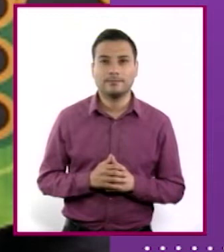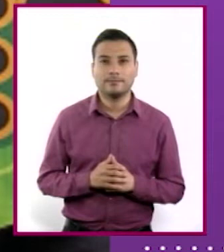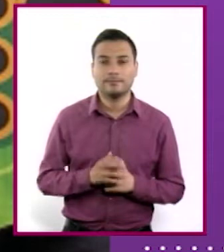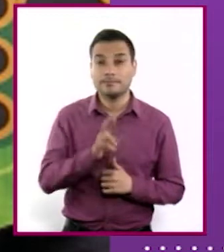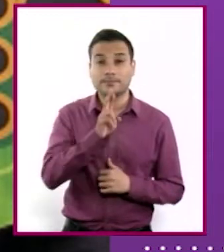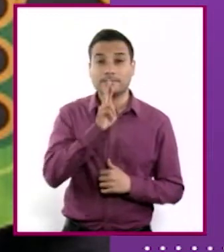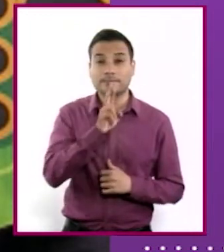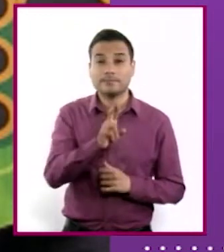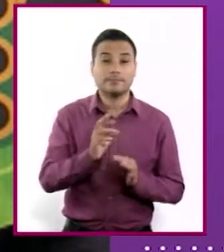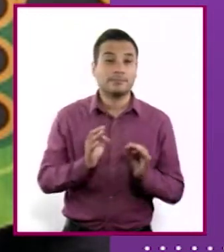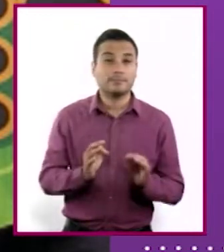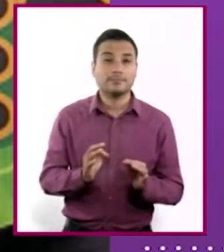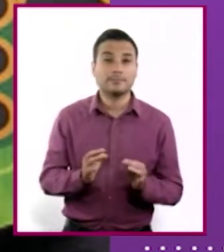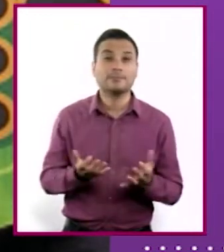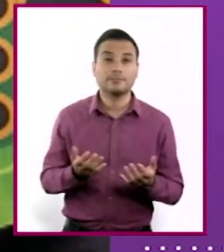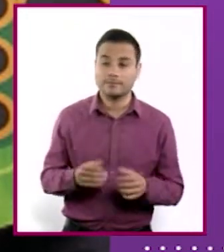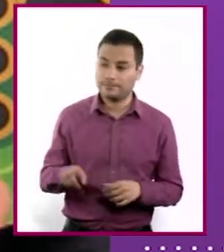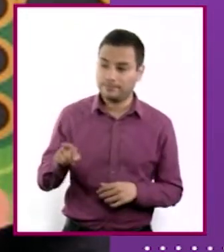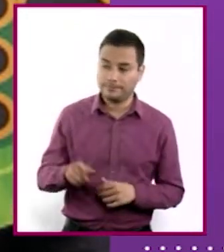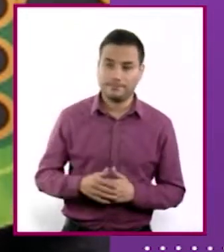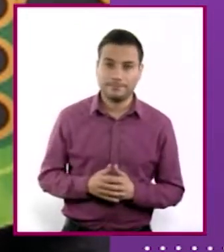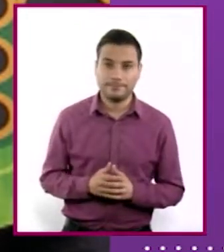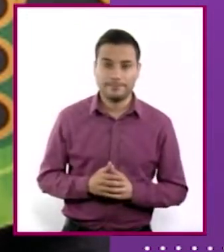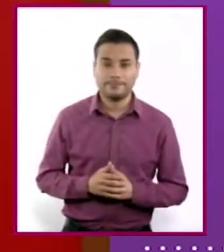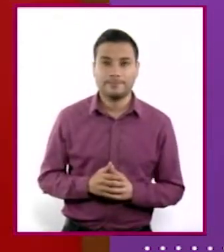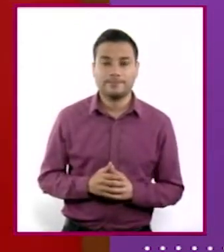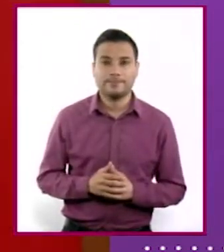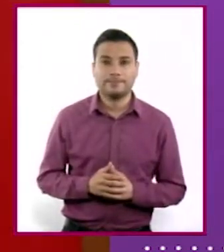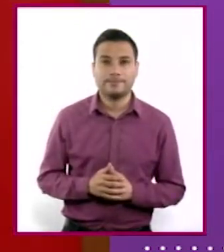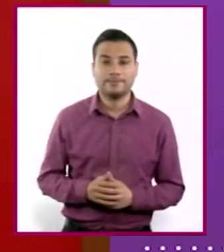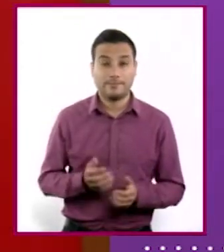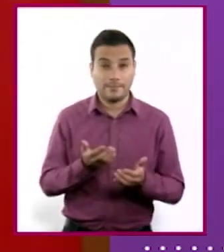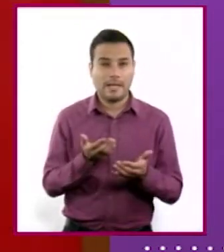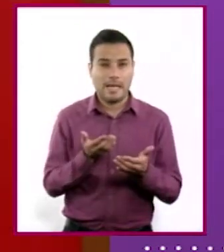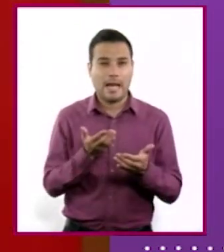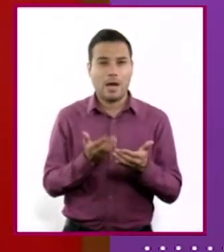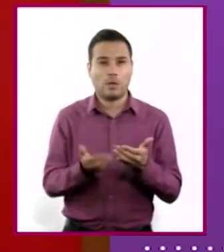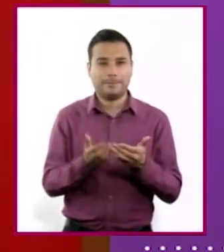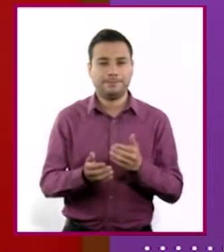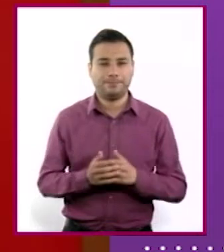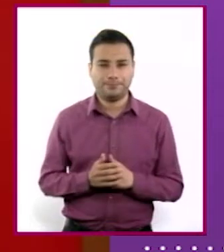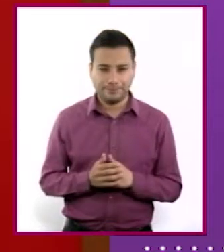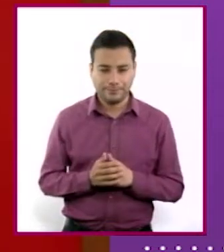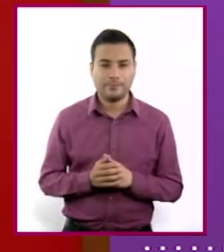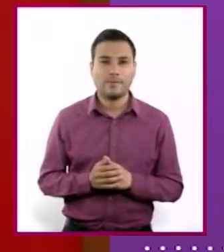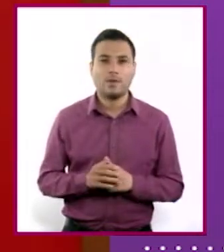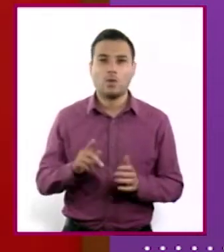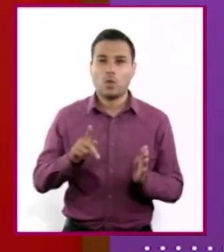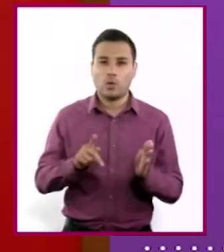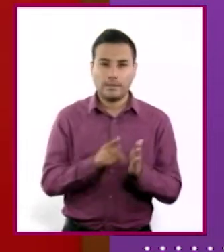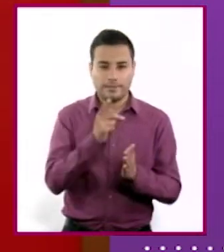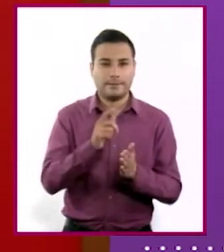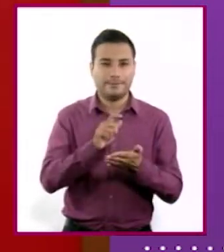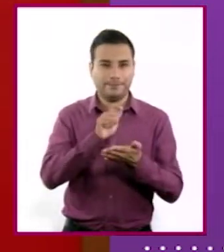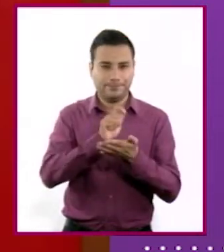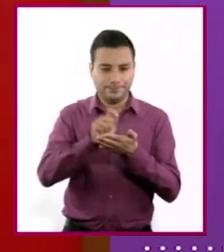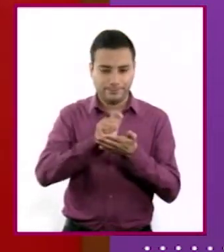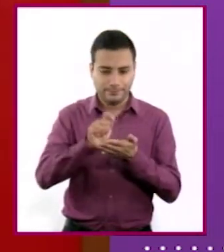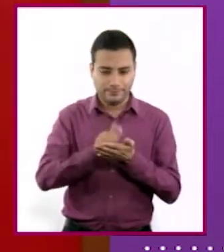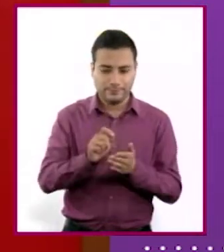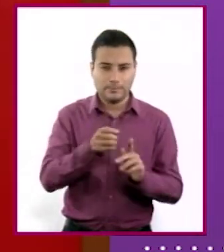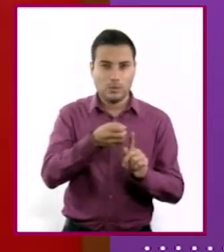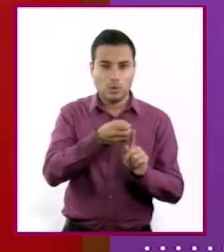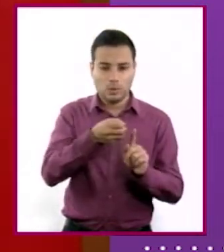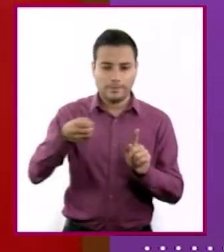La respuesta correcta es separated. Ahora, vamos a reescribir unos enunciados